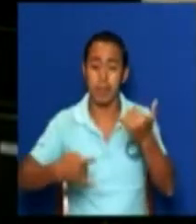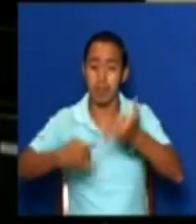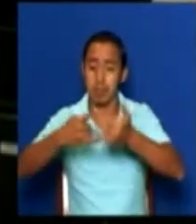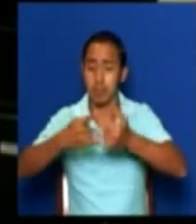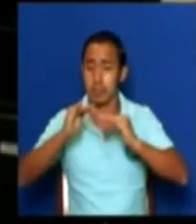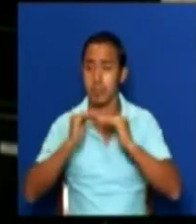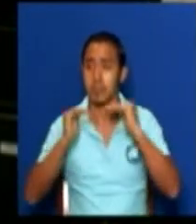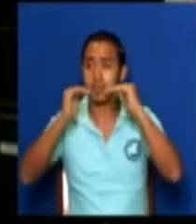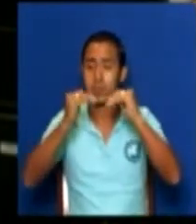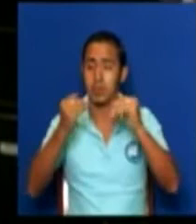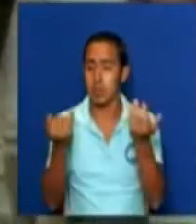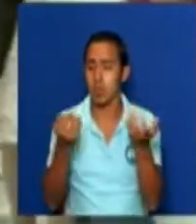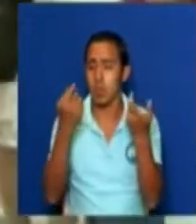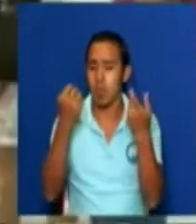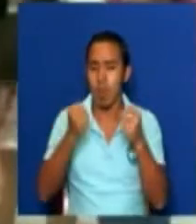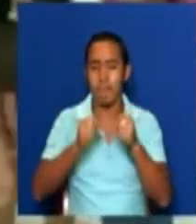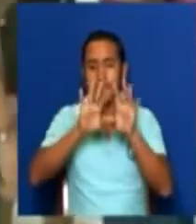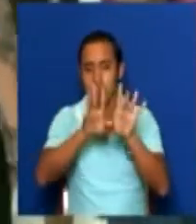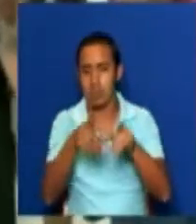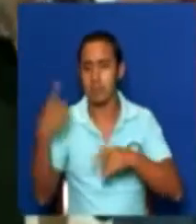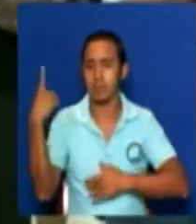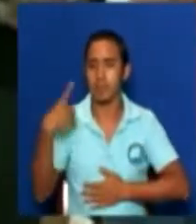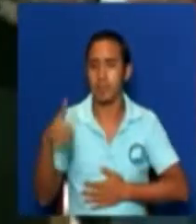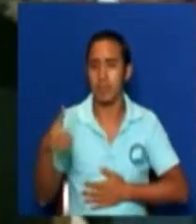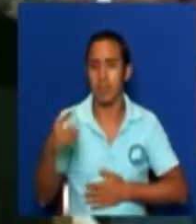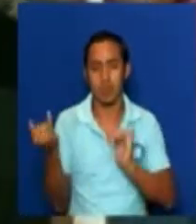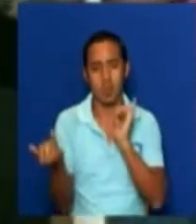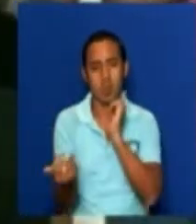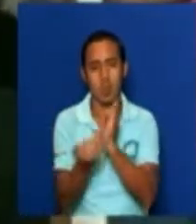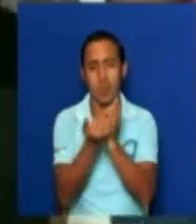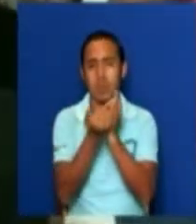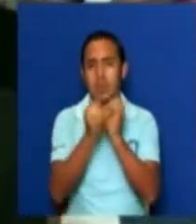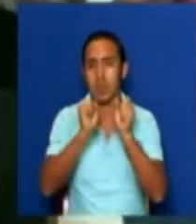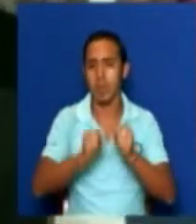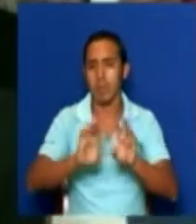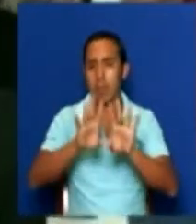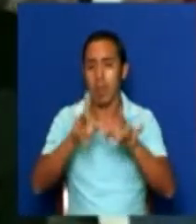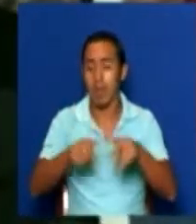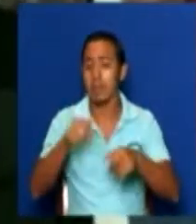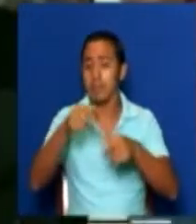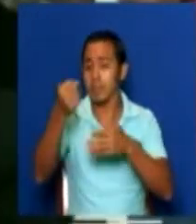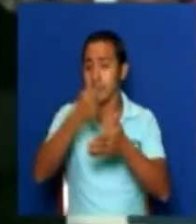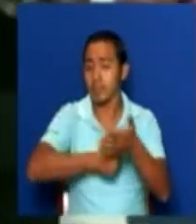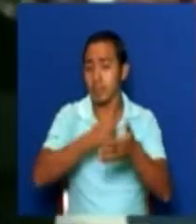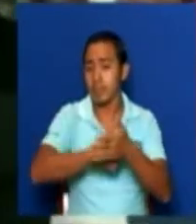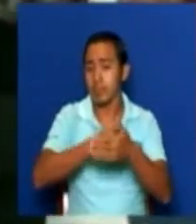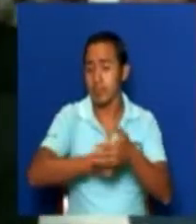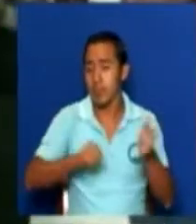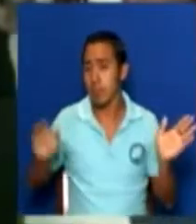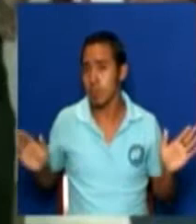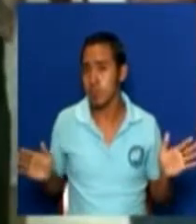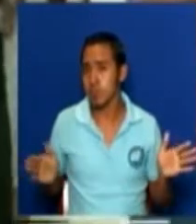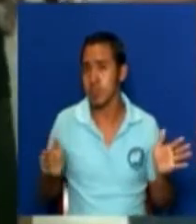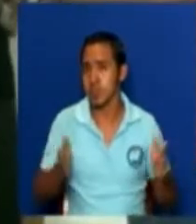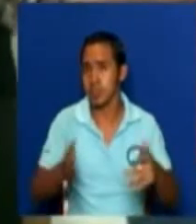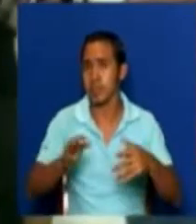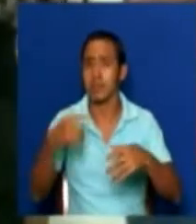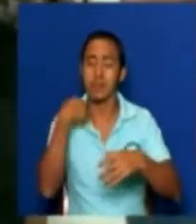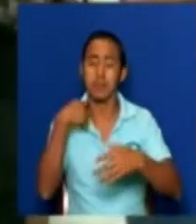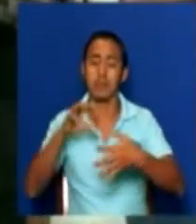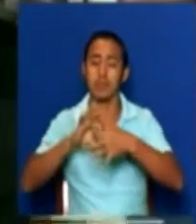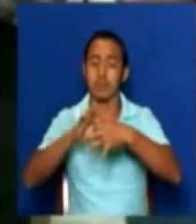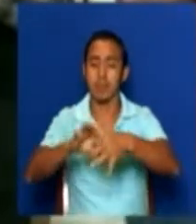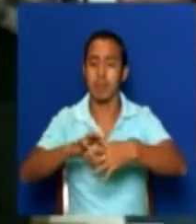equidad e igualdad de derechos de las y los nicaragüenses. Este esfuerzo ha sido impulsado de la mano